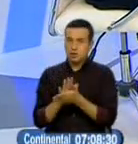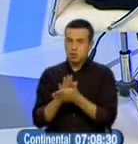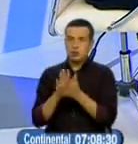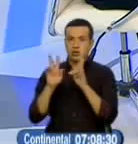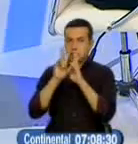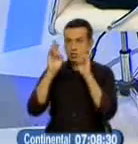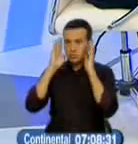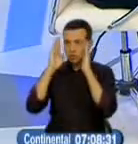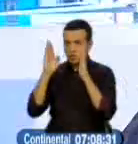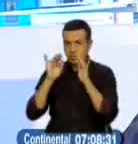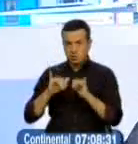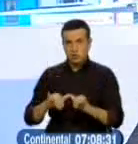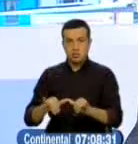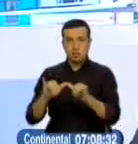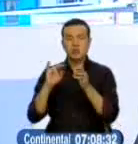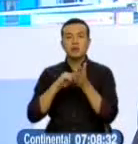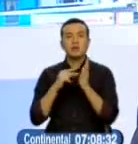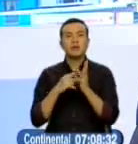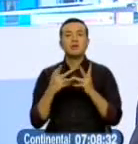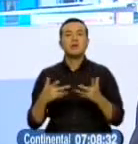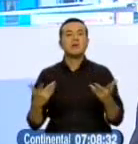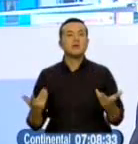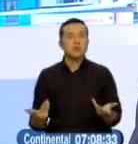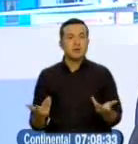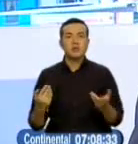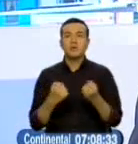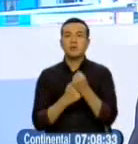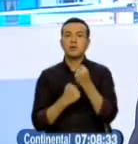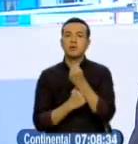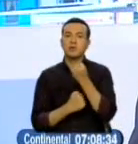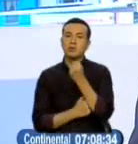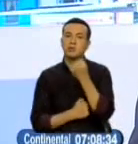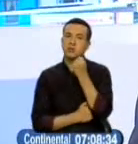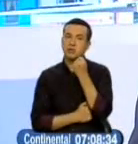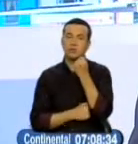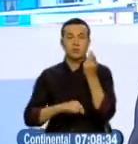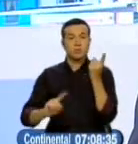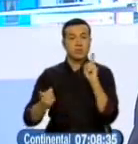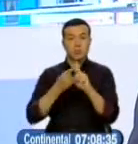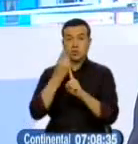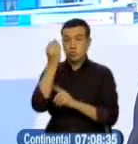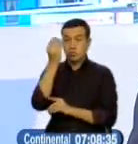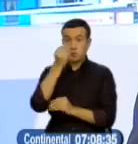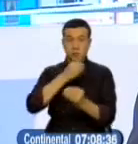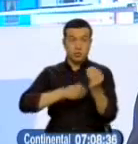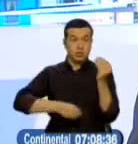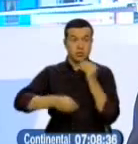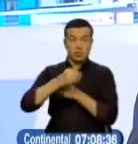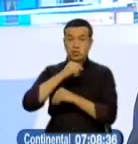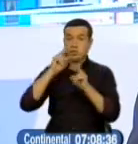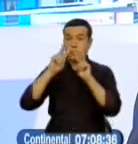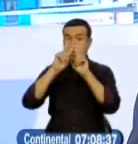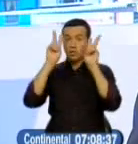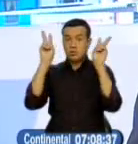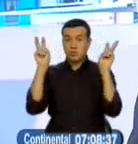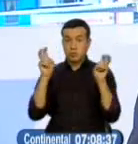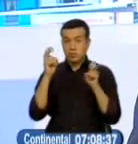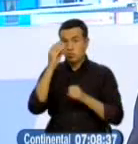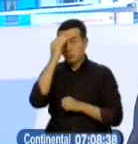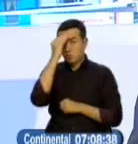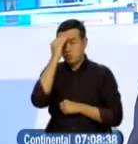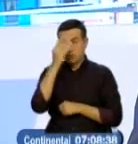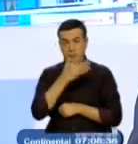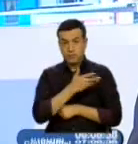hacia adelante. ¿Y a qué me refiero con una plataforma de base? Por un lado, hemos tenido una inversión sostenida en el campo de la